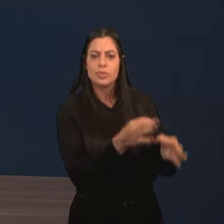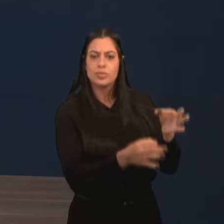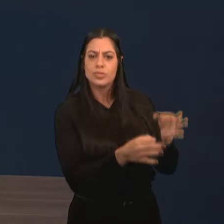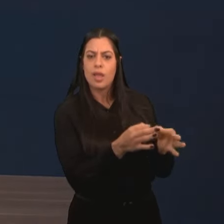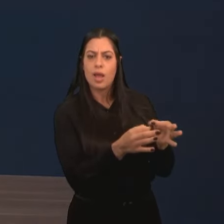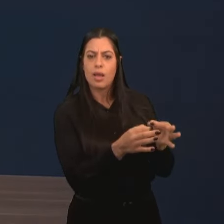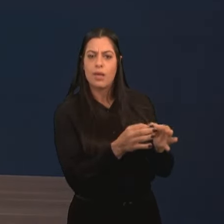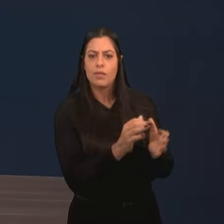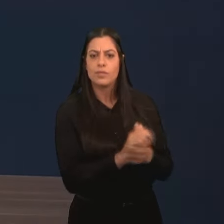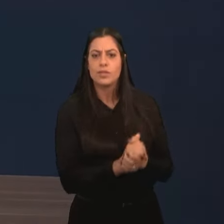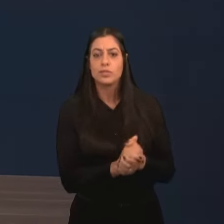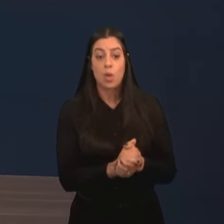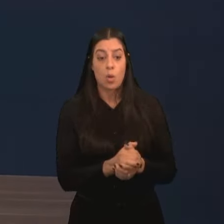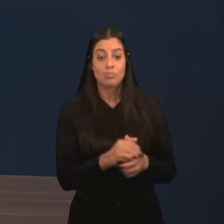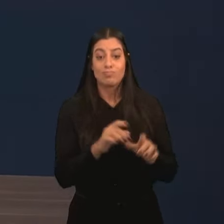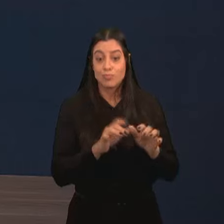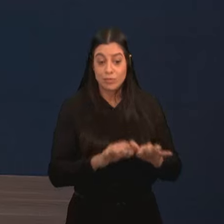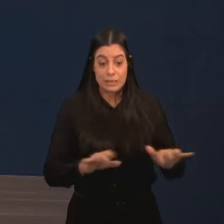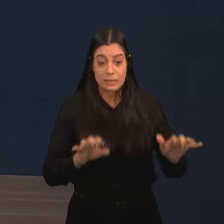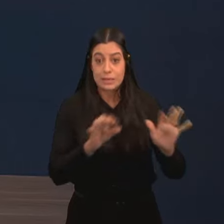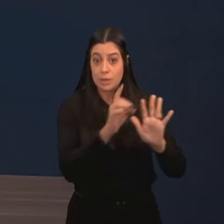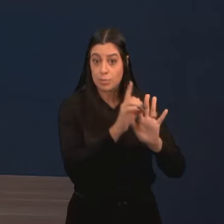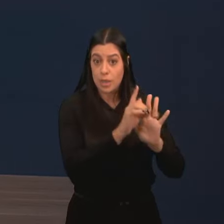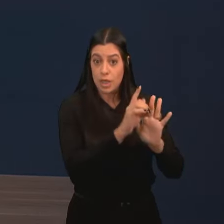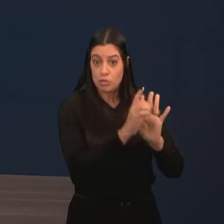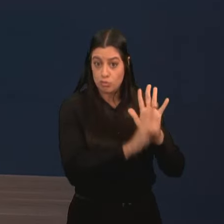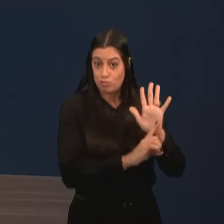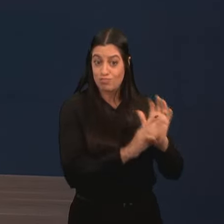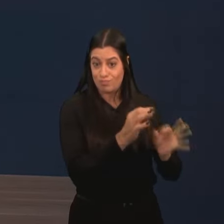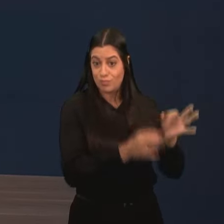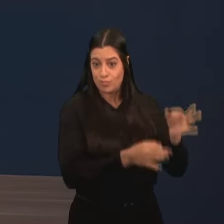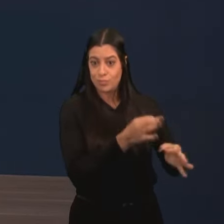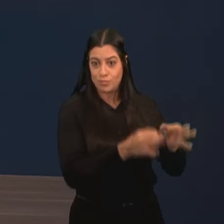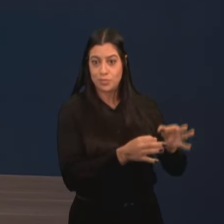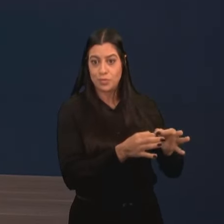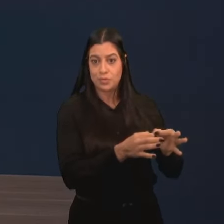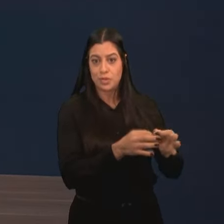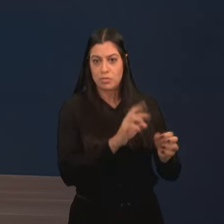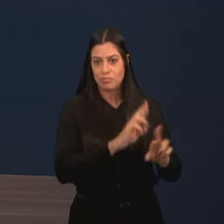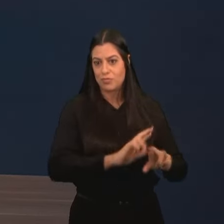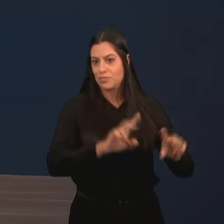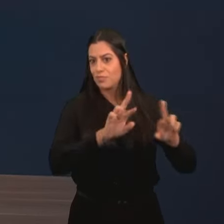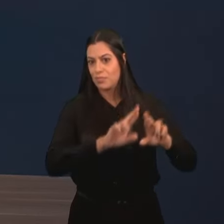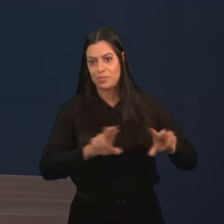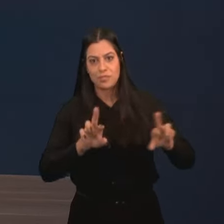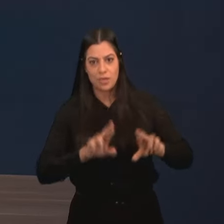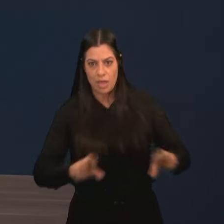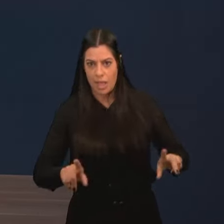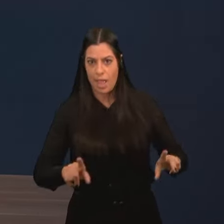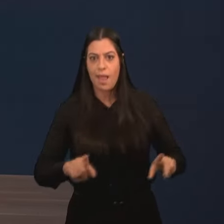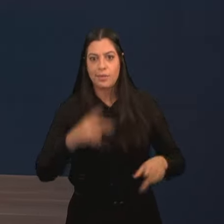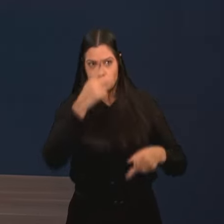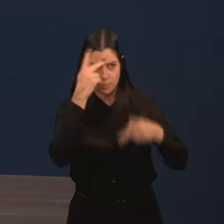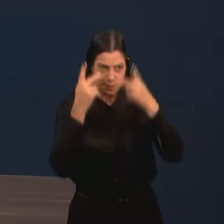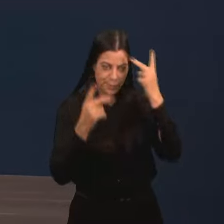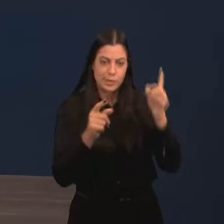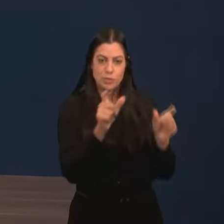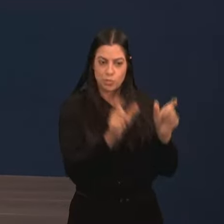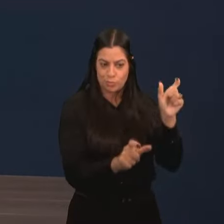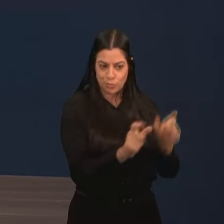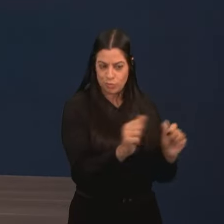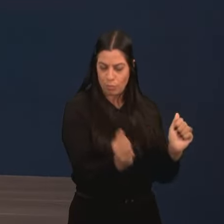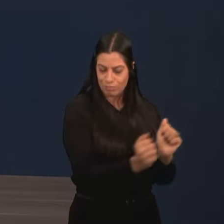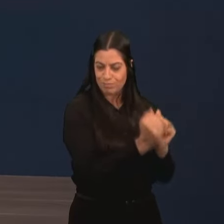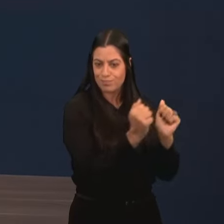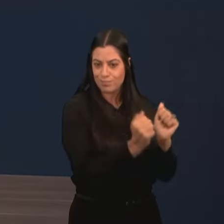Judicial. El sistema de justicia, y aquí estoy hablando de varios componentes de él, además de las personas que